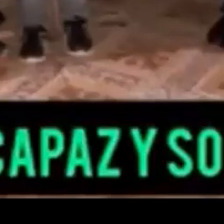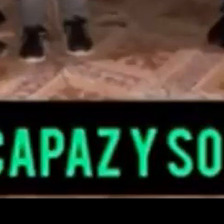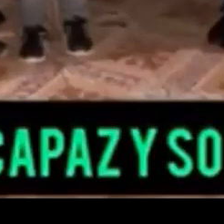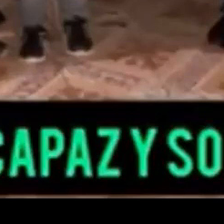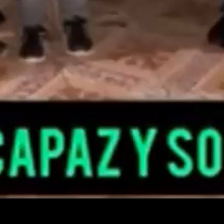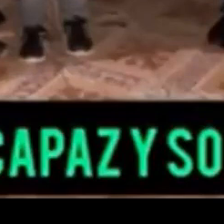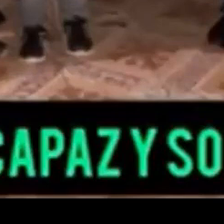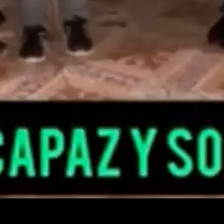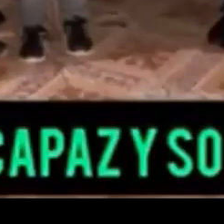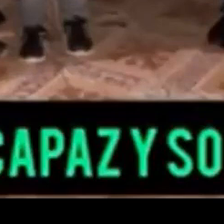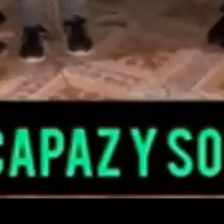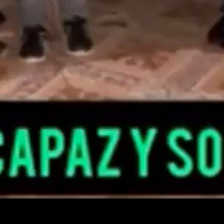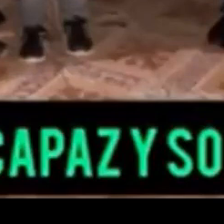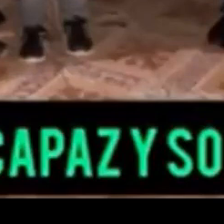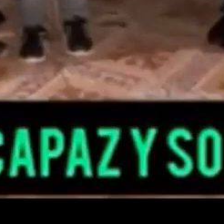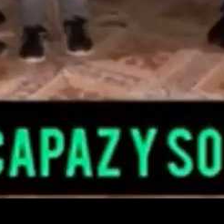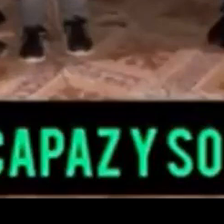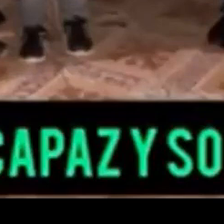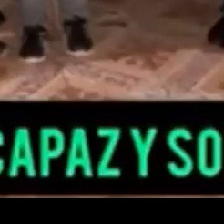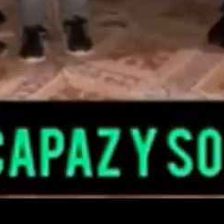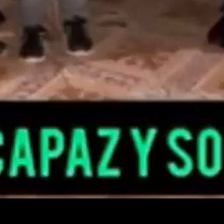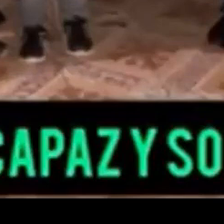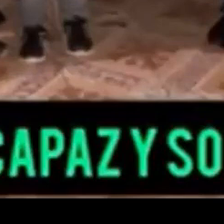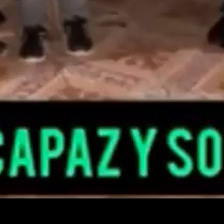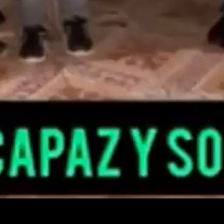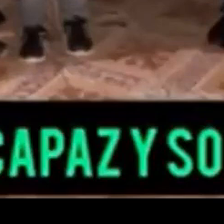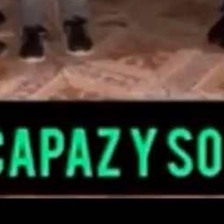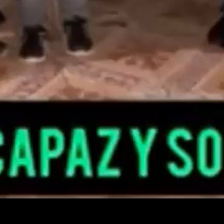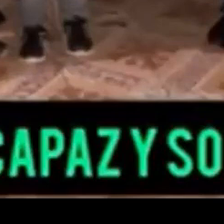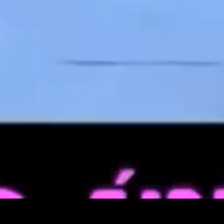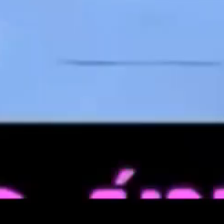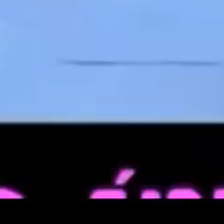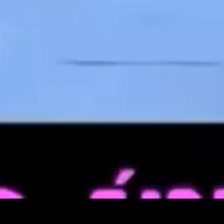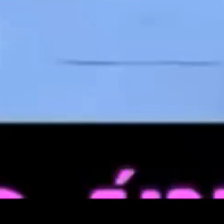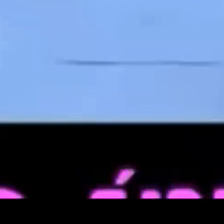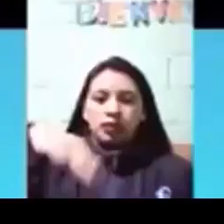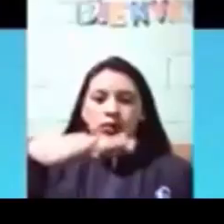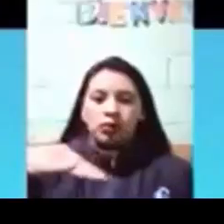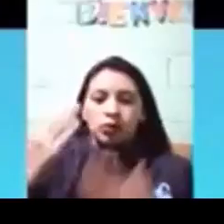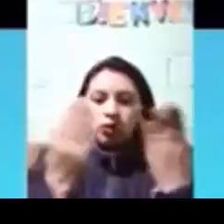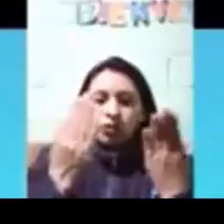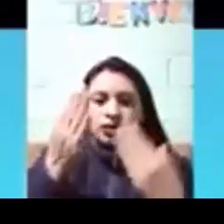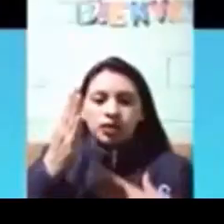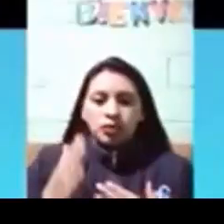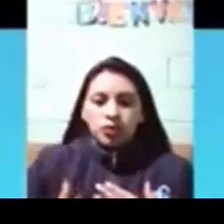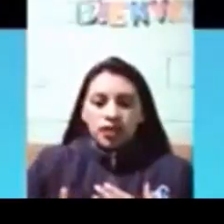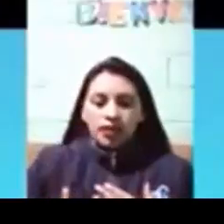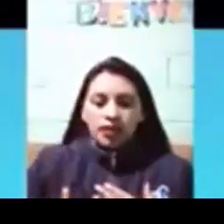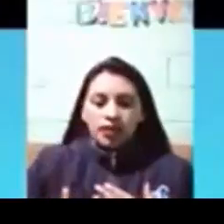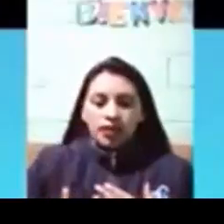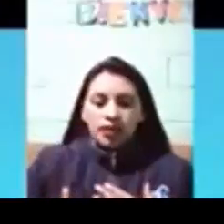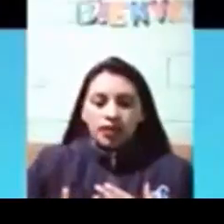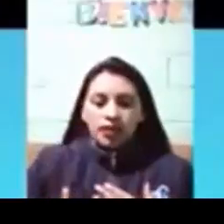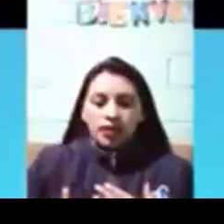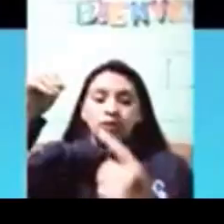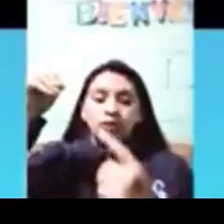muy interesante y dedicado y aparece una fotografía. Eres único y aparece un cartel donde dice: Ánimo, hija, te queremos. Con la